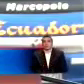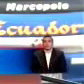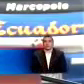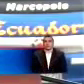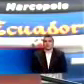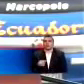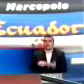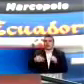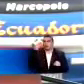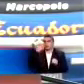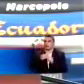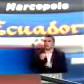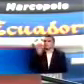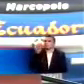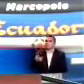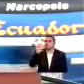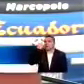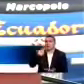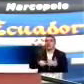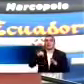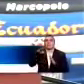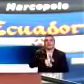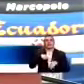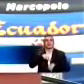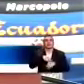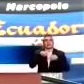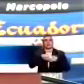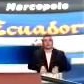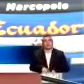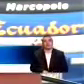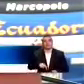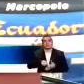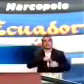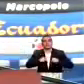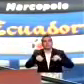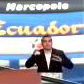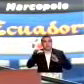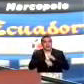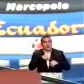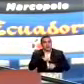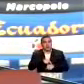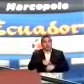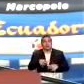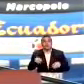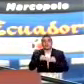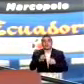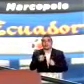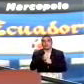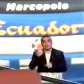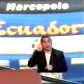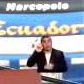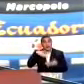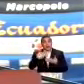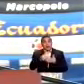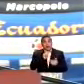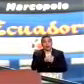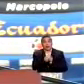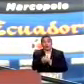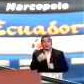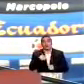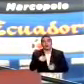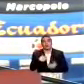es el objetivo de esto? Ahorrar tiempo, simplificar trámites, brindar seguridad para que cada uno de ustedes